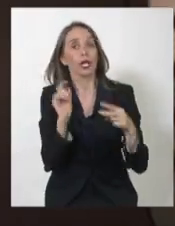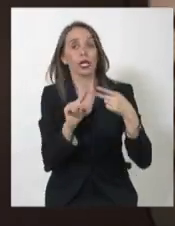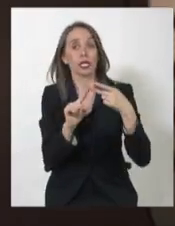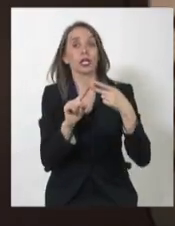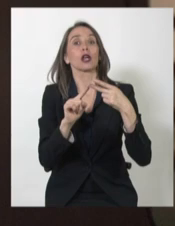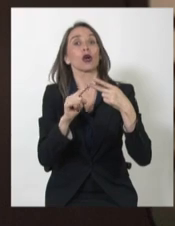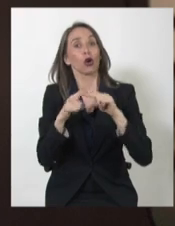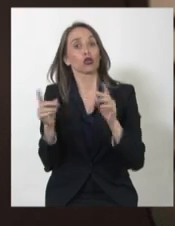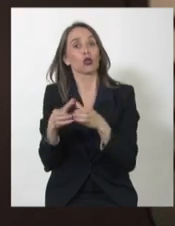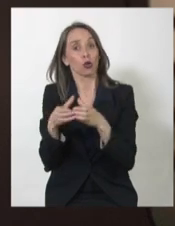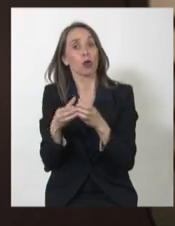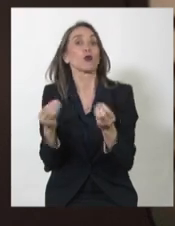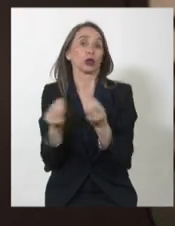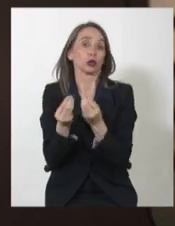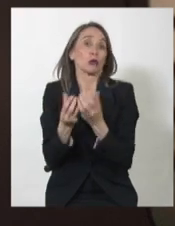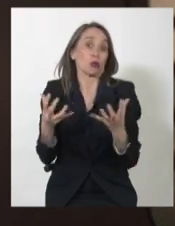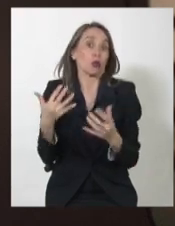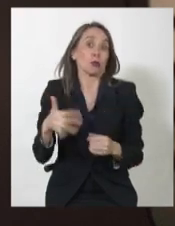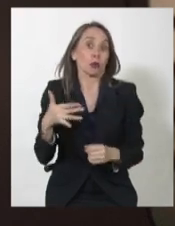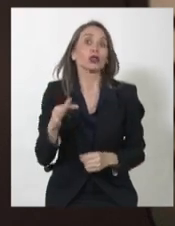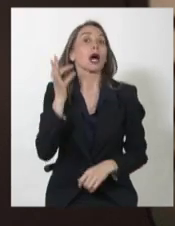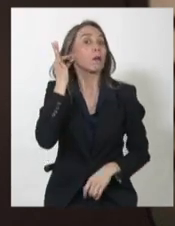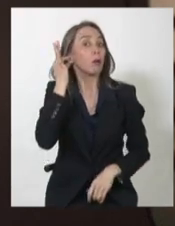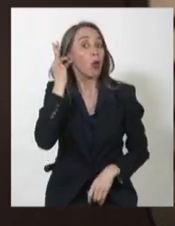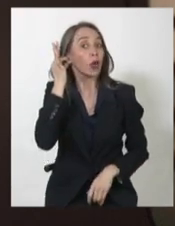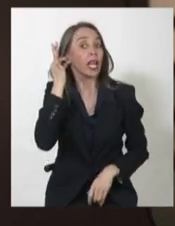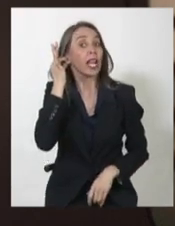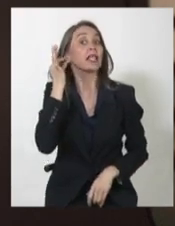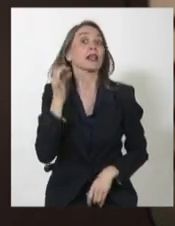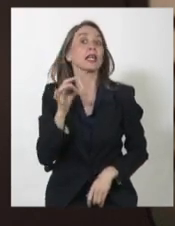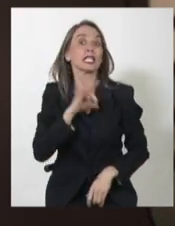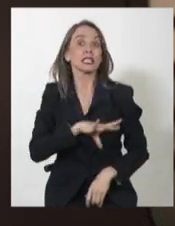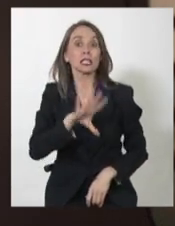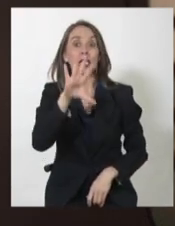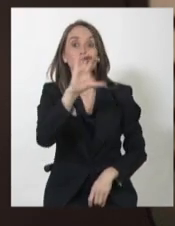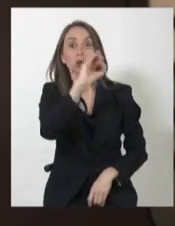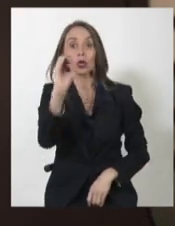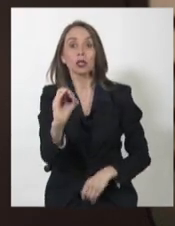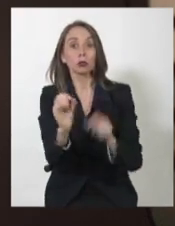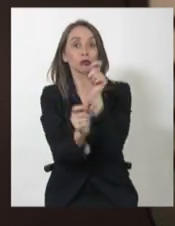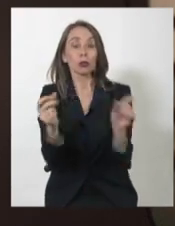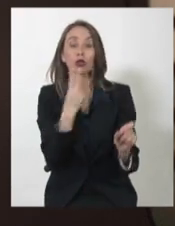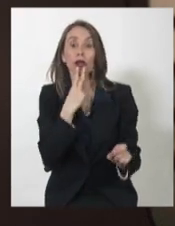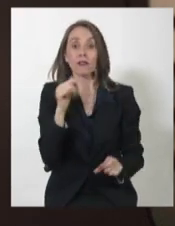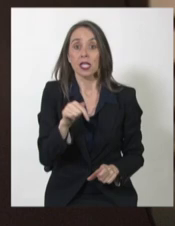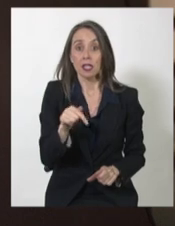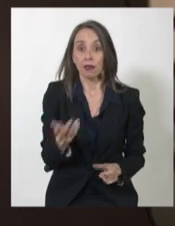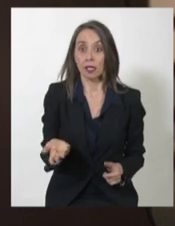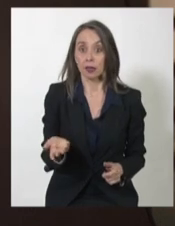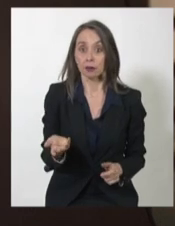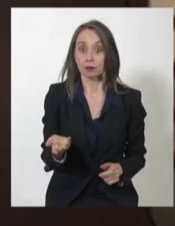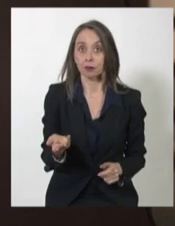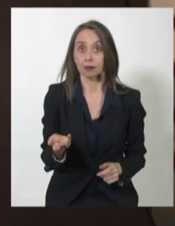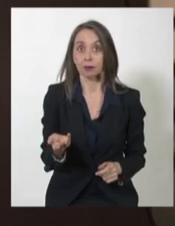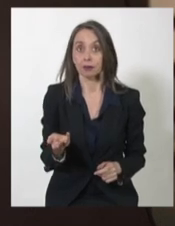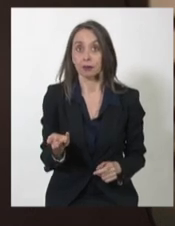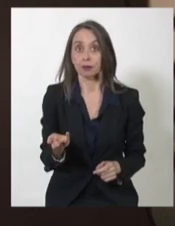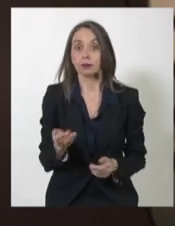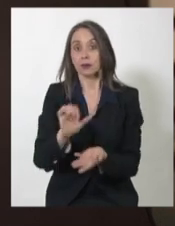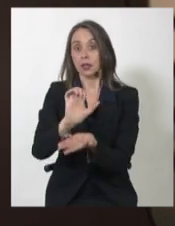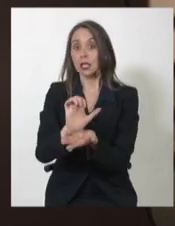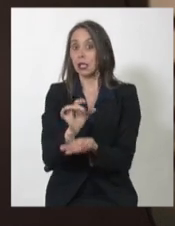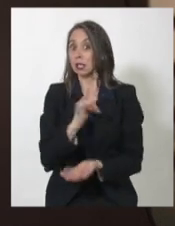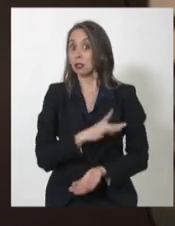grupo importante, puesto que las mujeres somos el 50% de la población, ¿no?, del grupo humano de este estado de